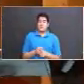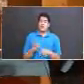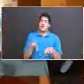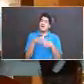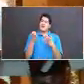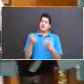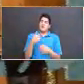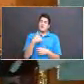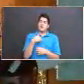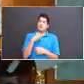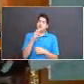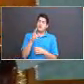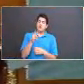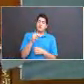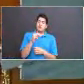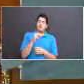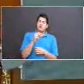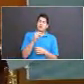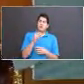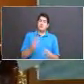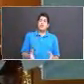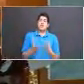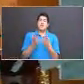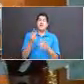Entonces yo no le estoy poniendo mi fe a un placebo.